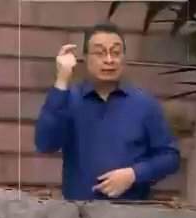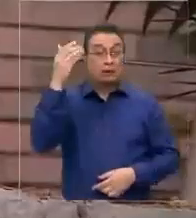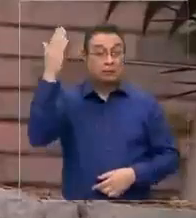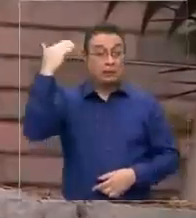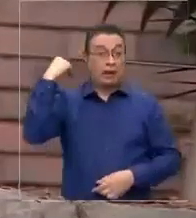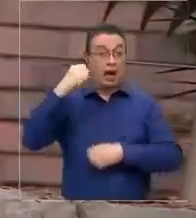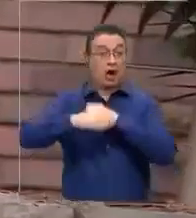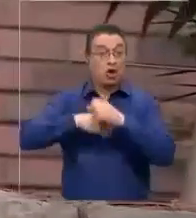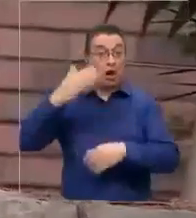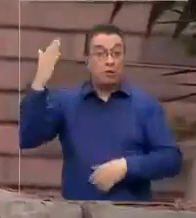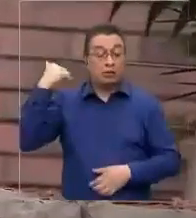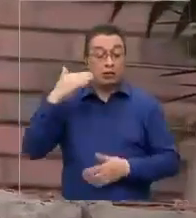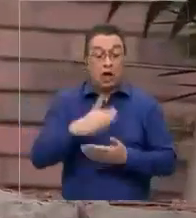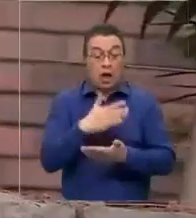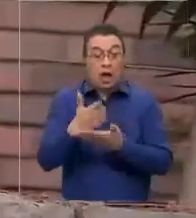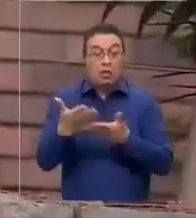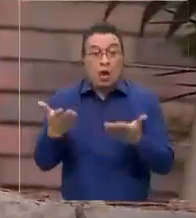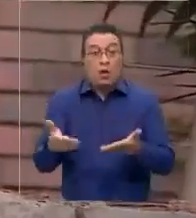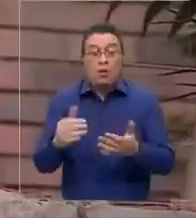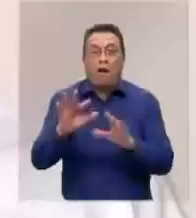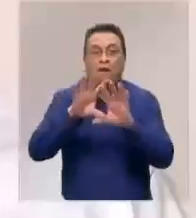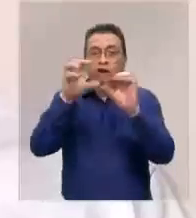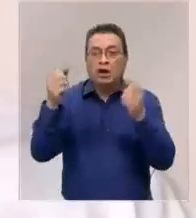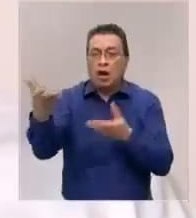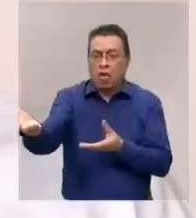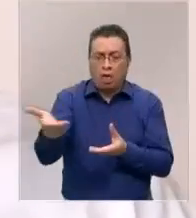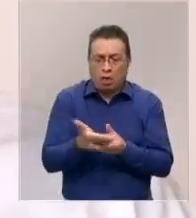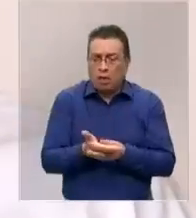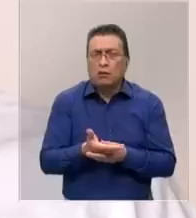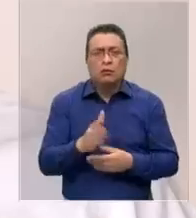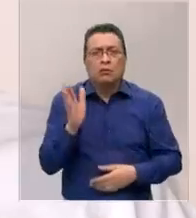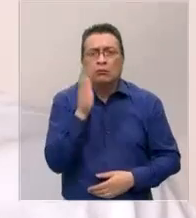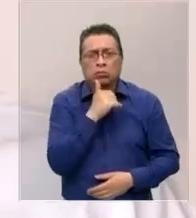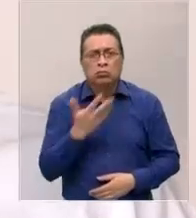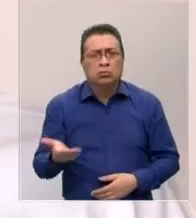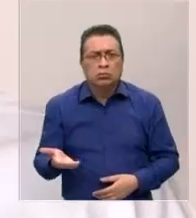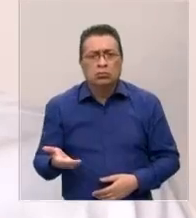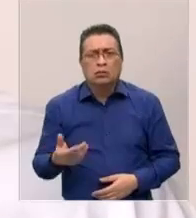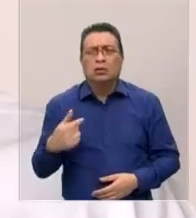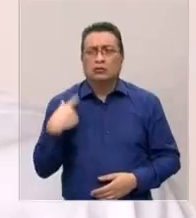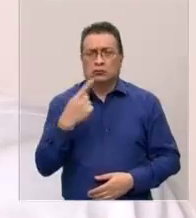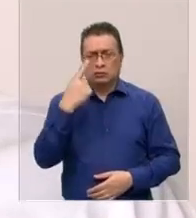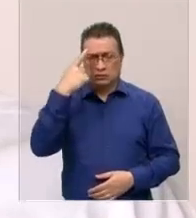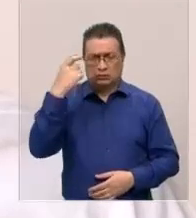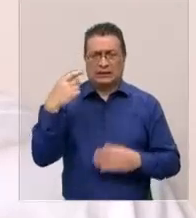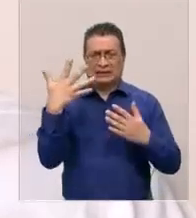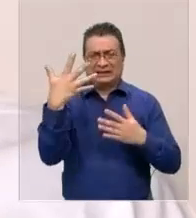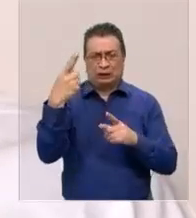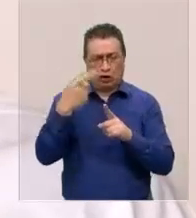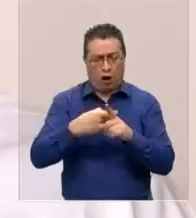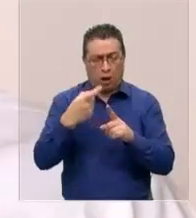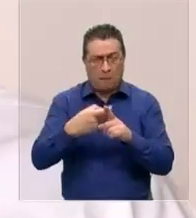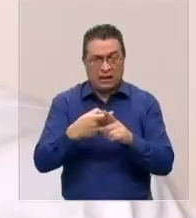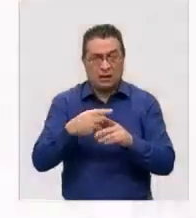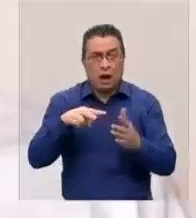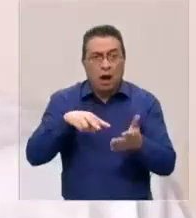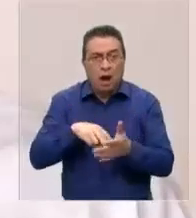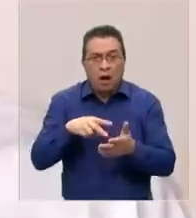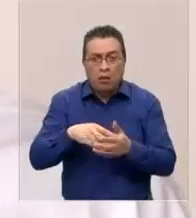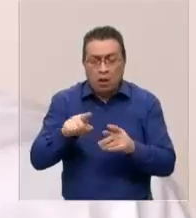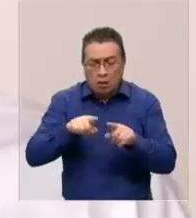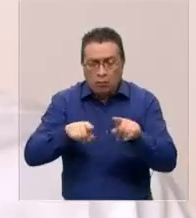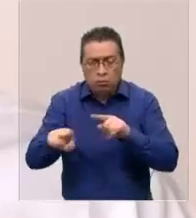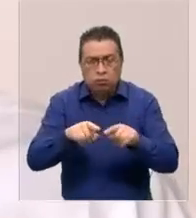del año pasado y aún no llegan a la fiscalía. Entonces, creemos que 5 meses de espera para una pericia que